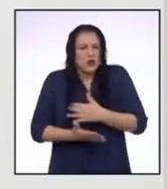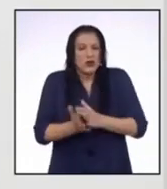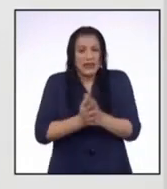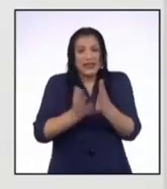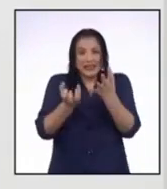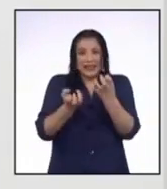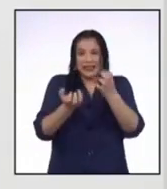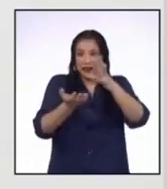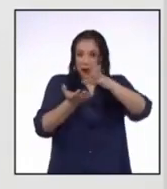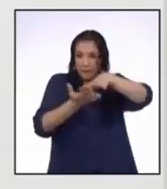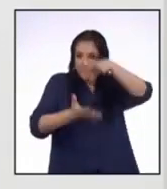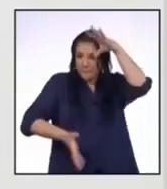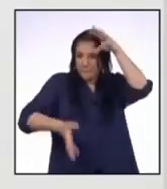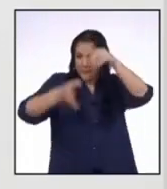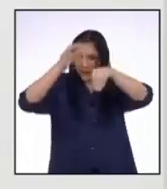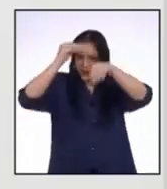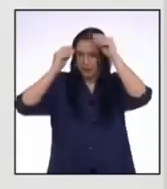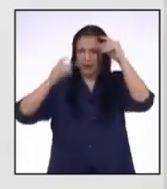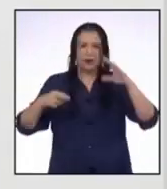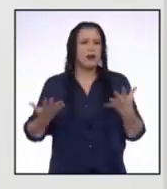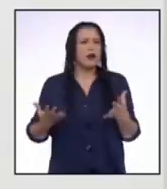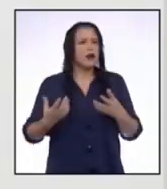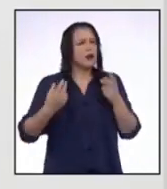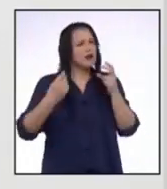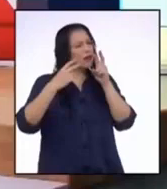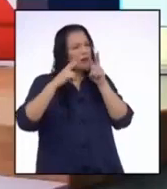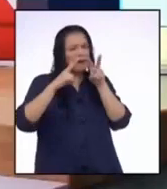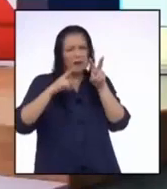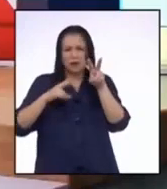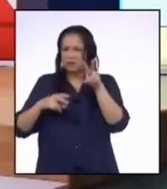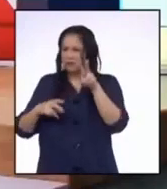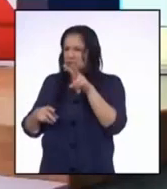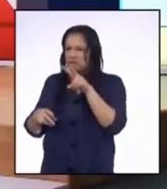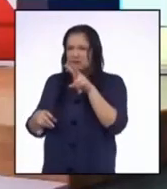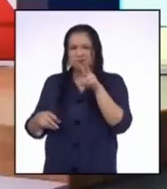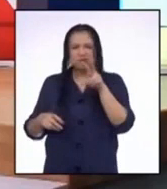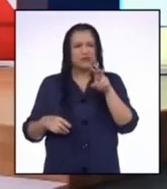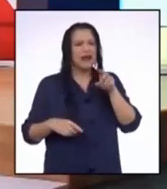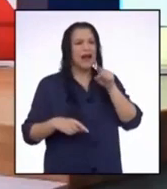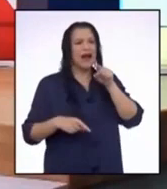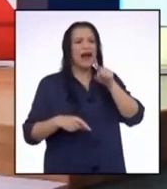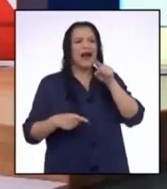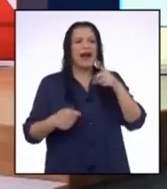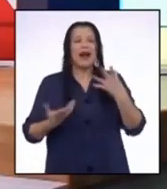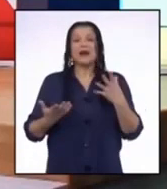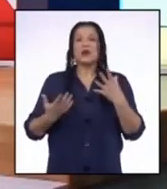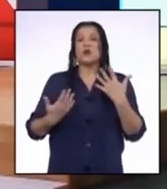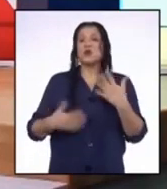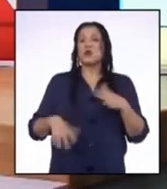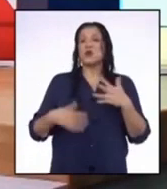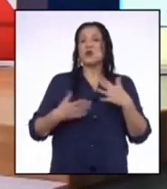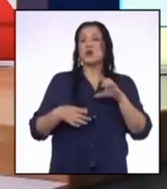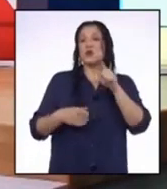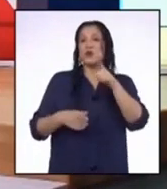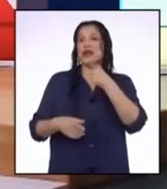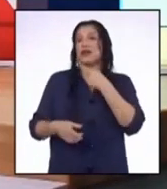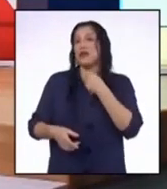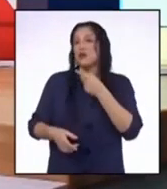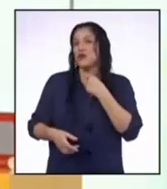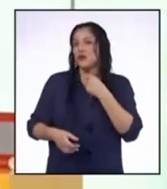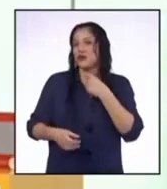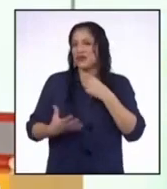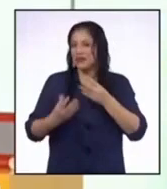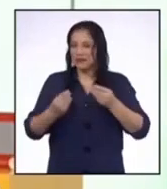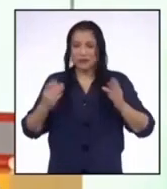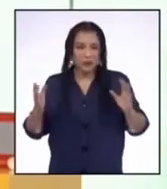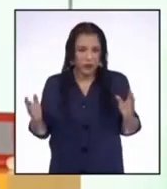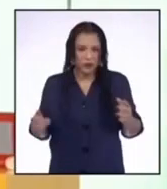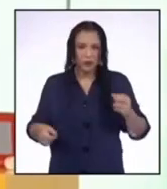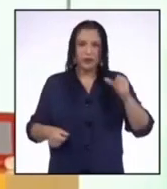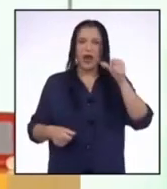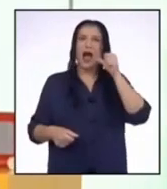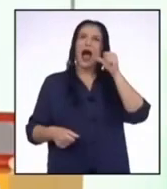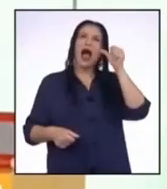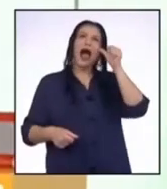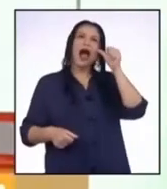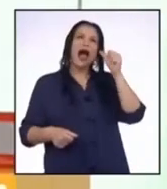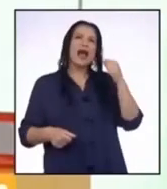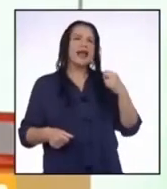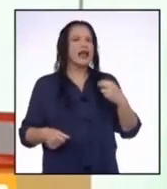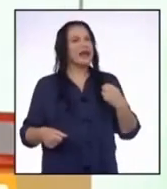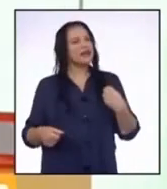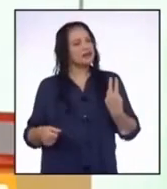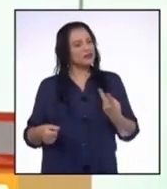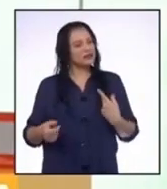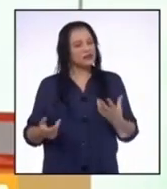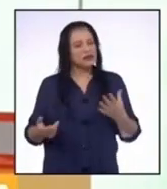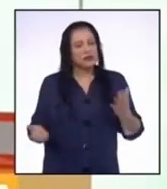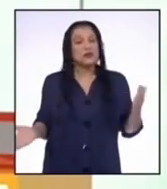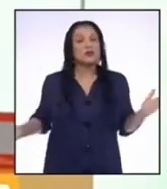aprender. ¿Qué es eso que veo por ahí? Profesora, eso es algo, estoy seguro que le va a encantar. Ayer nos motivó mucho